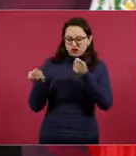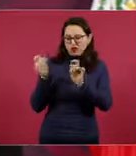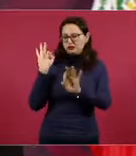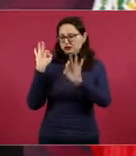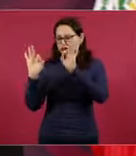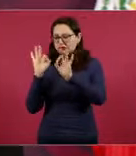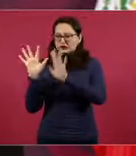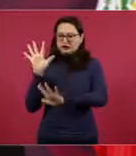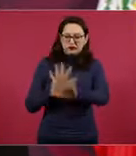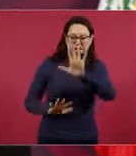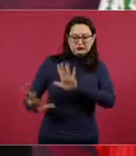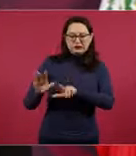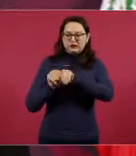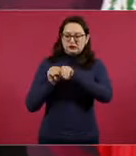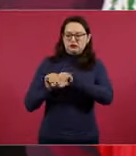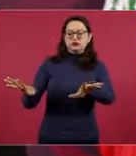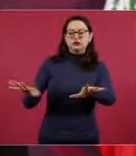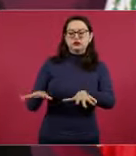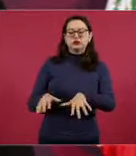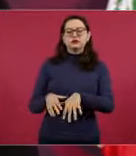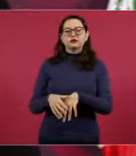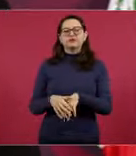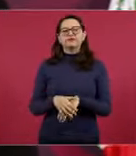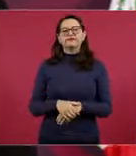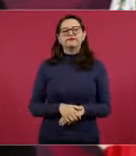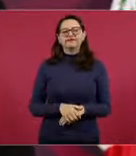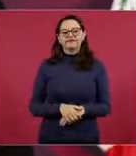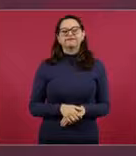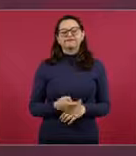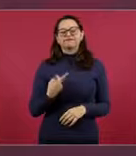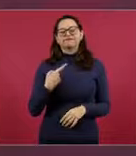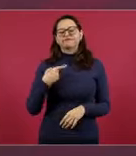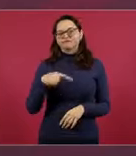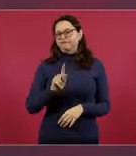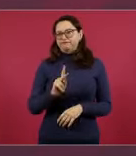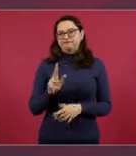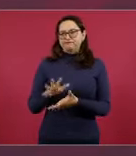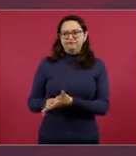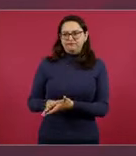de los mensajes de redes, no pueden,